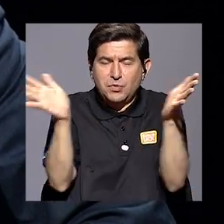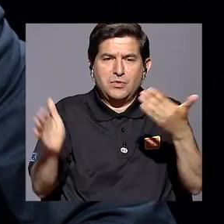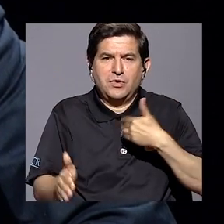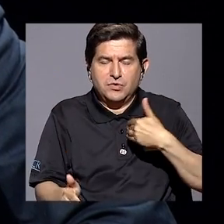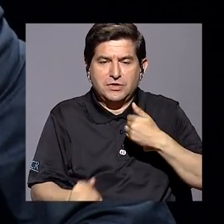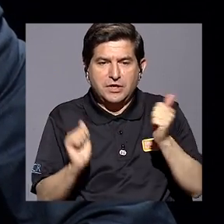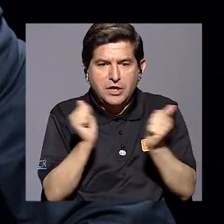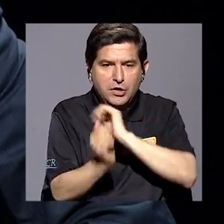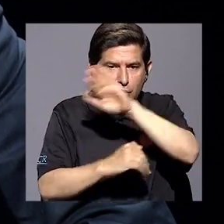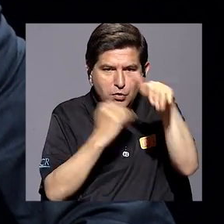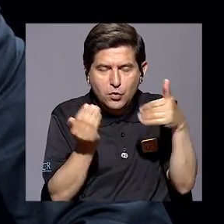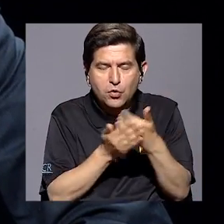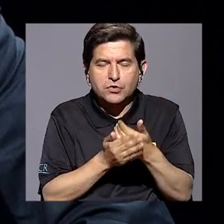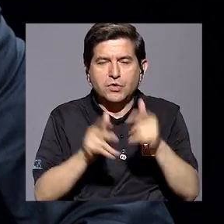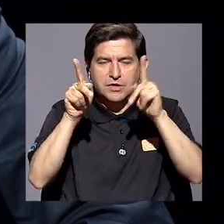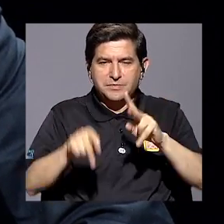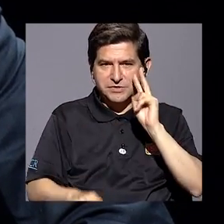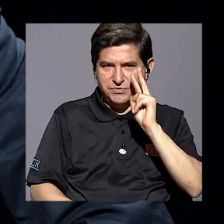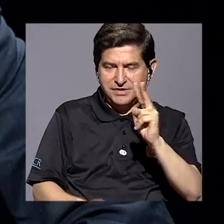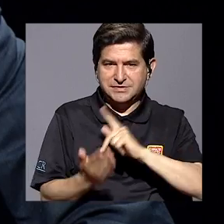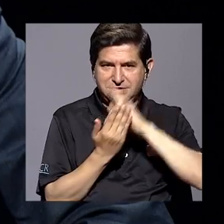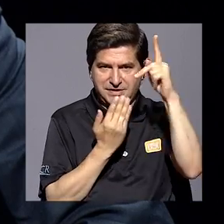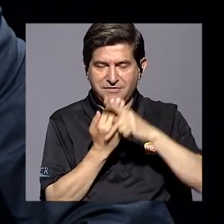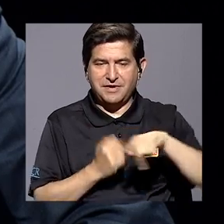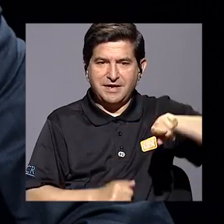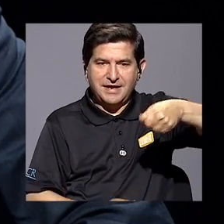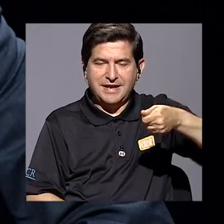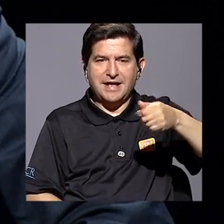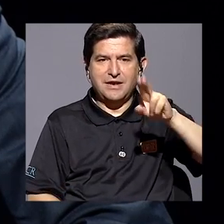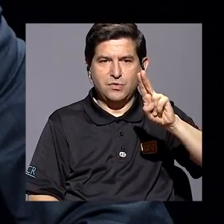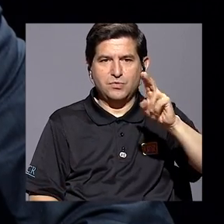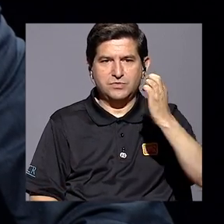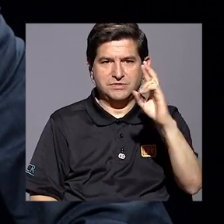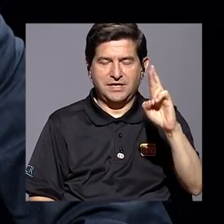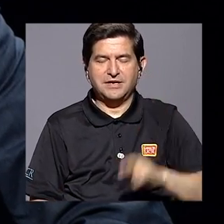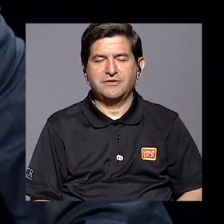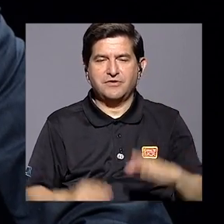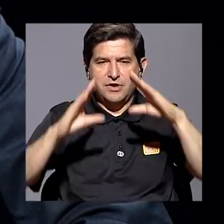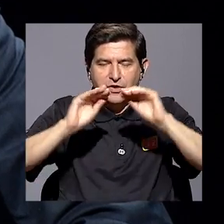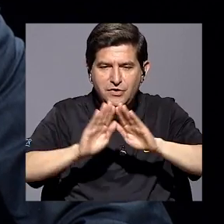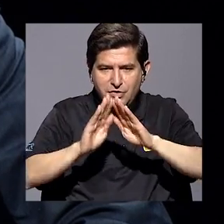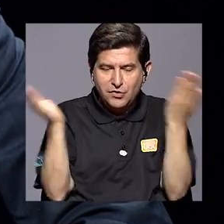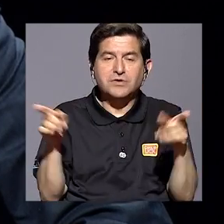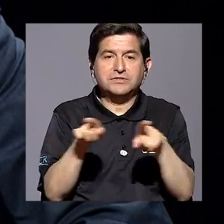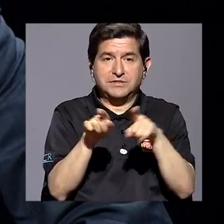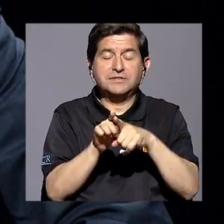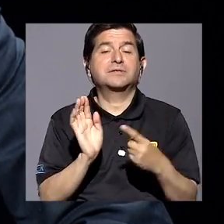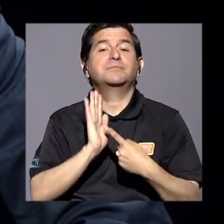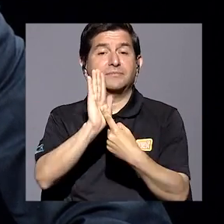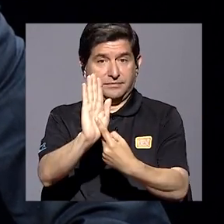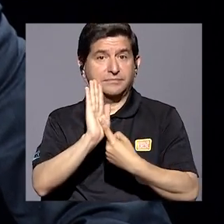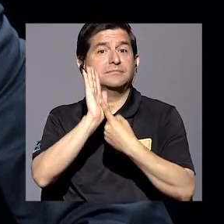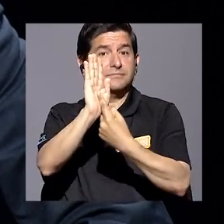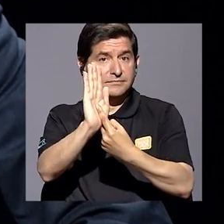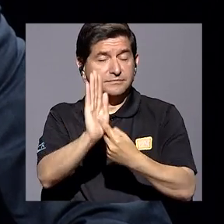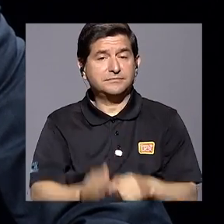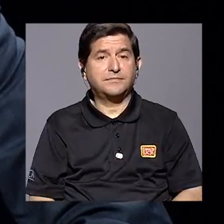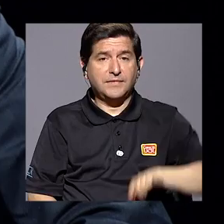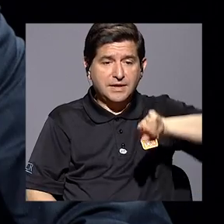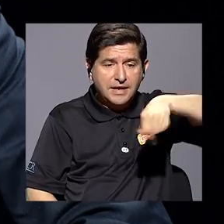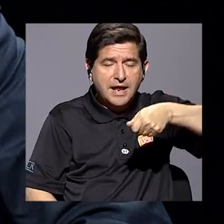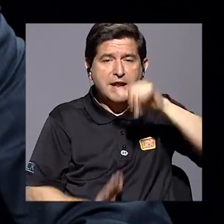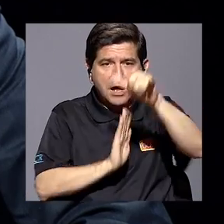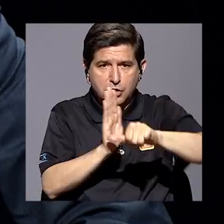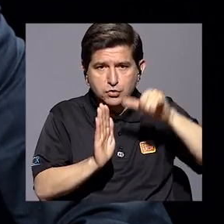tendremos con todos los televidentes acá desde el canal user de la noche abierta aparte se difundirá en el